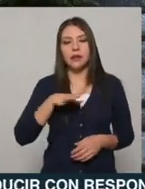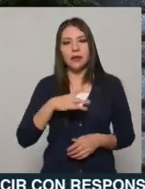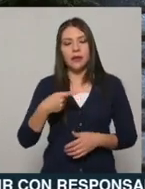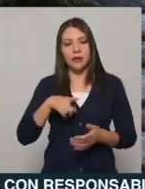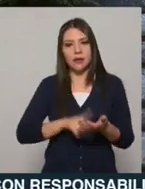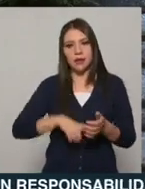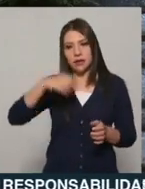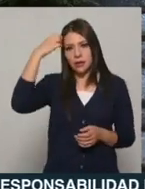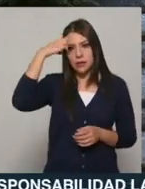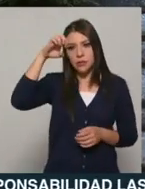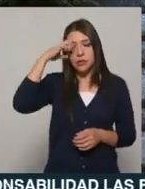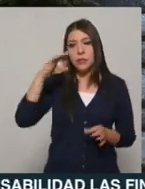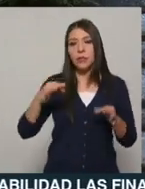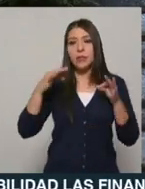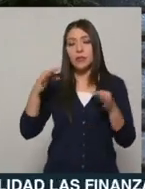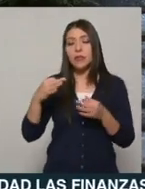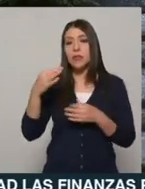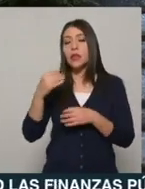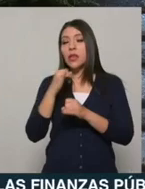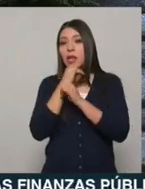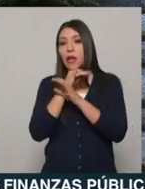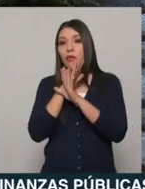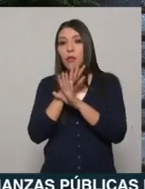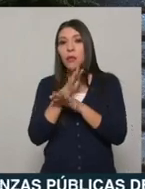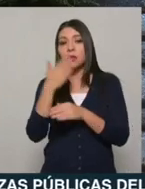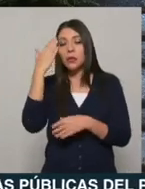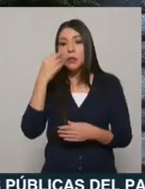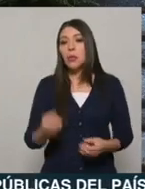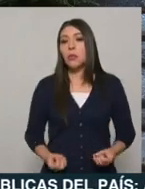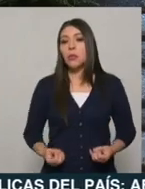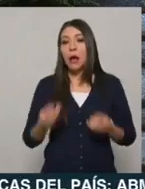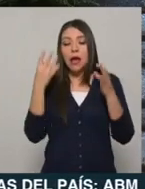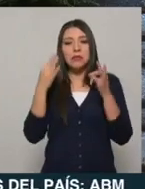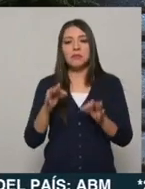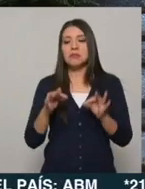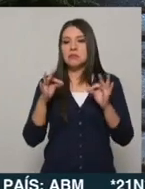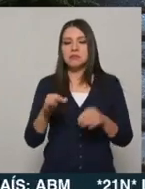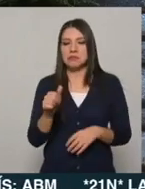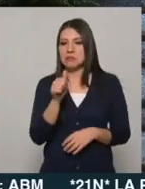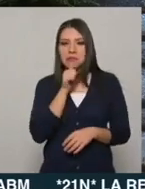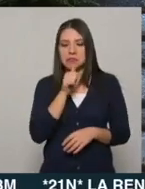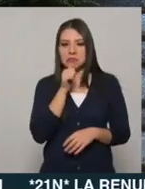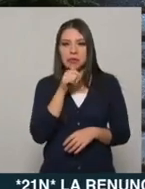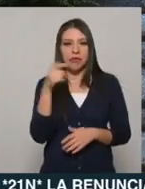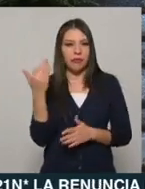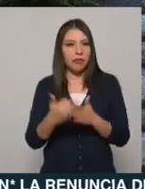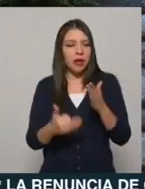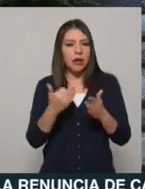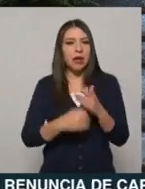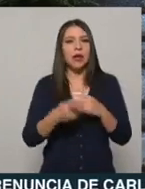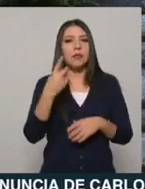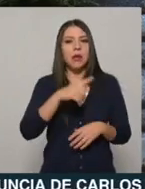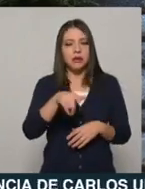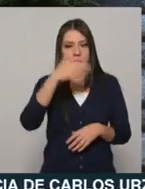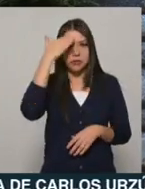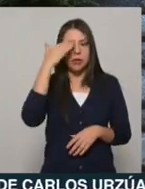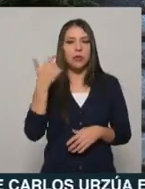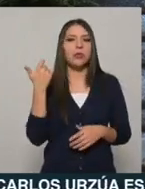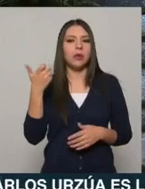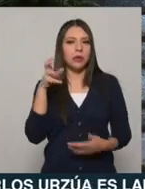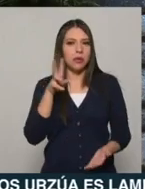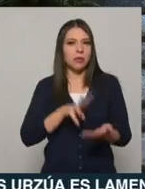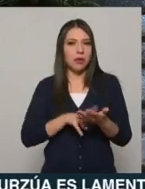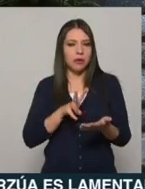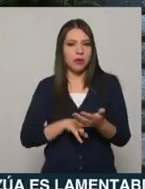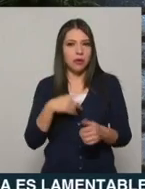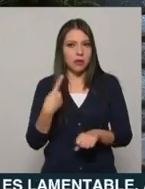no hay estadísticas todavía, de repente pues carecemos de estadísticas en nuestro país, pero sí tenemos conocimiento de cuánto cuesta la enfermedad renal en México,